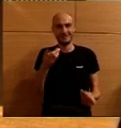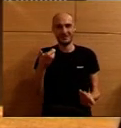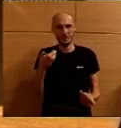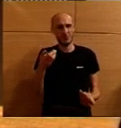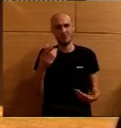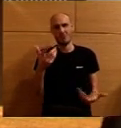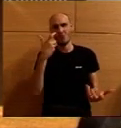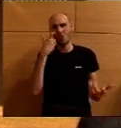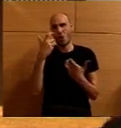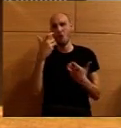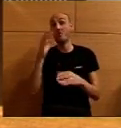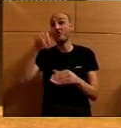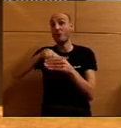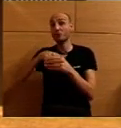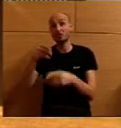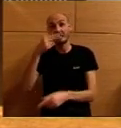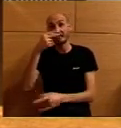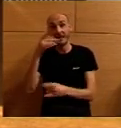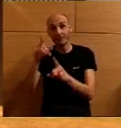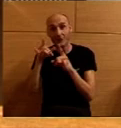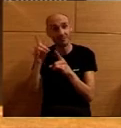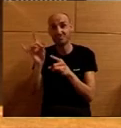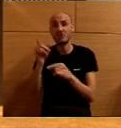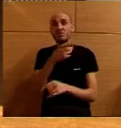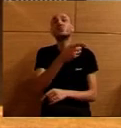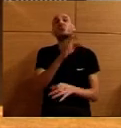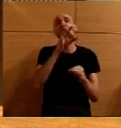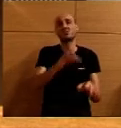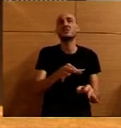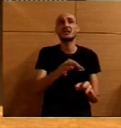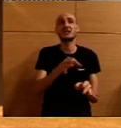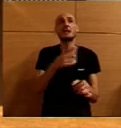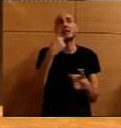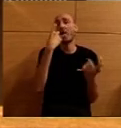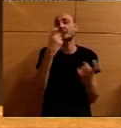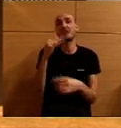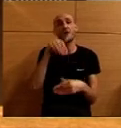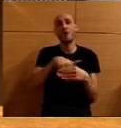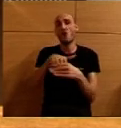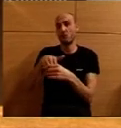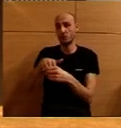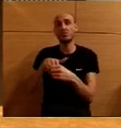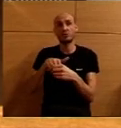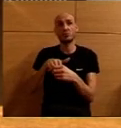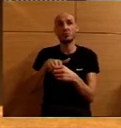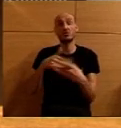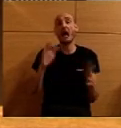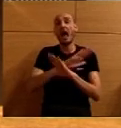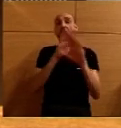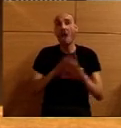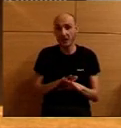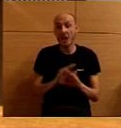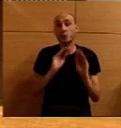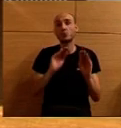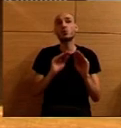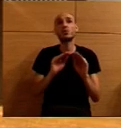Ustedes necesitan un número de votos para sacar adelante determinadas qué medidas en un Consejo de Ministros. Entonces, pues eso al final tiene un precio, y